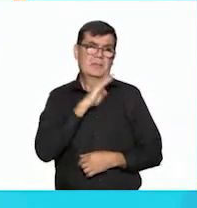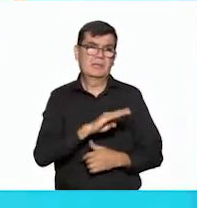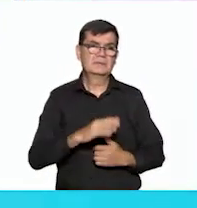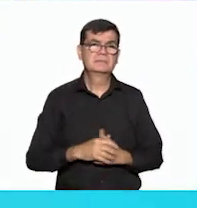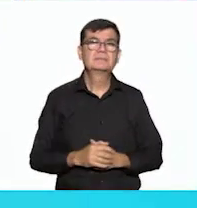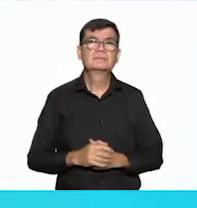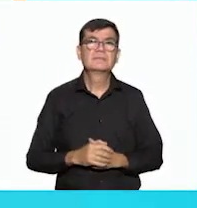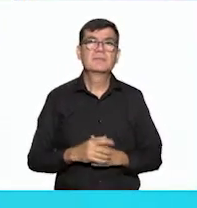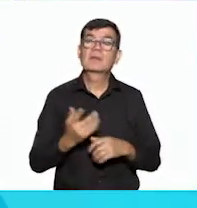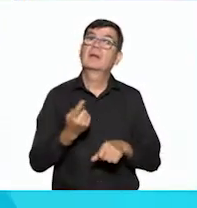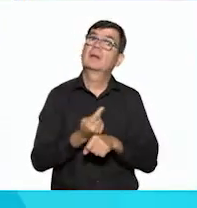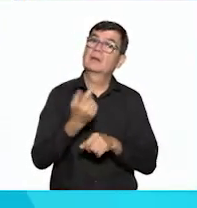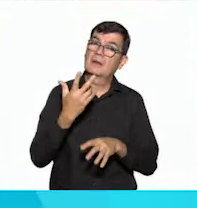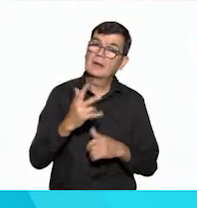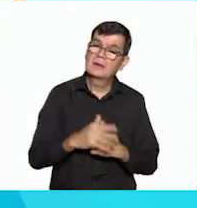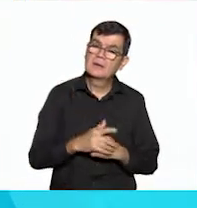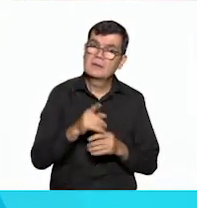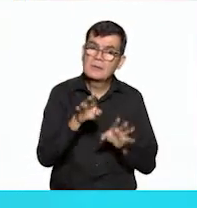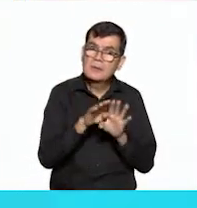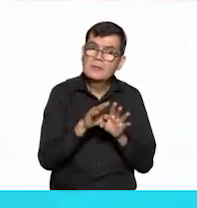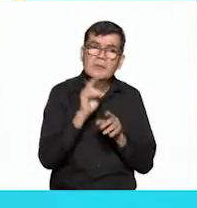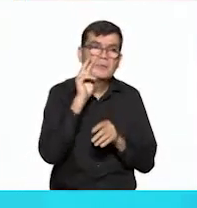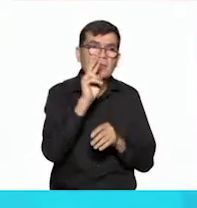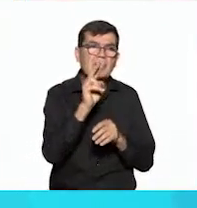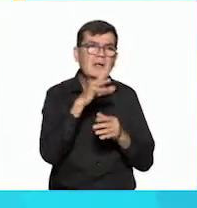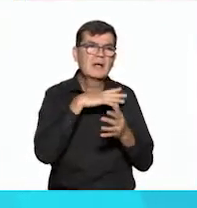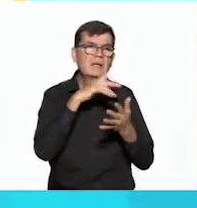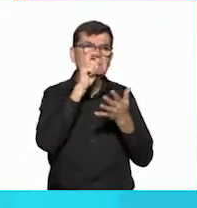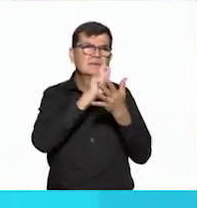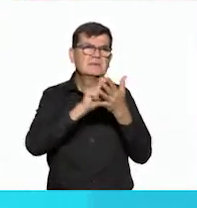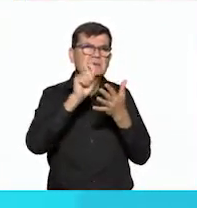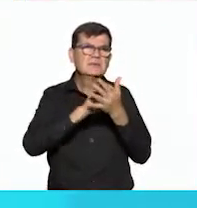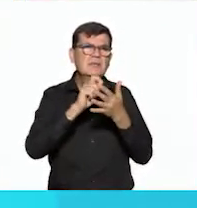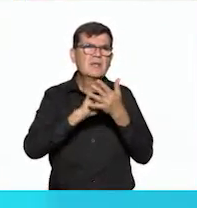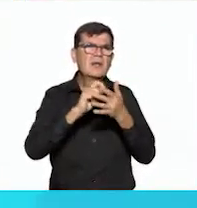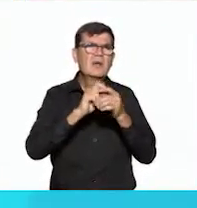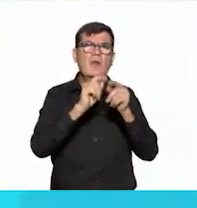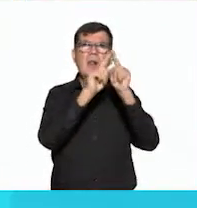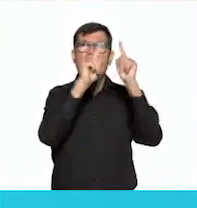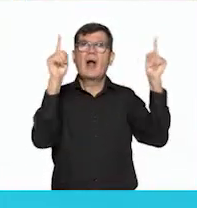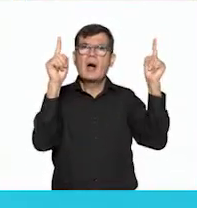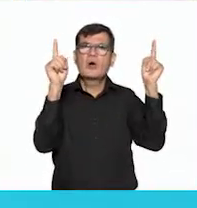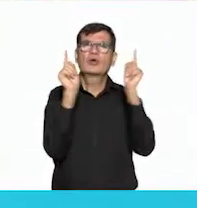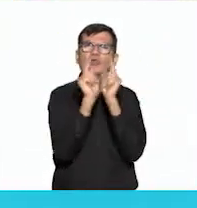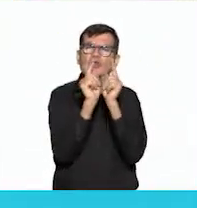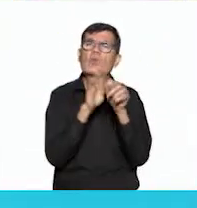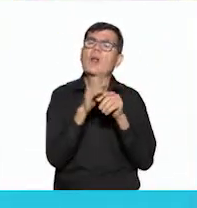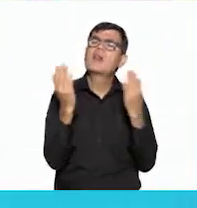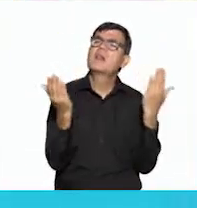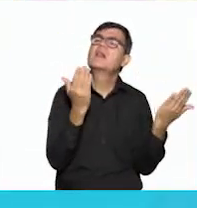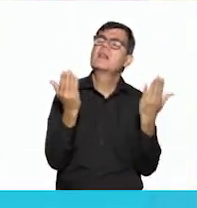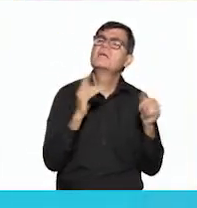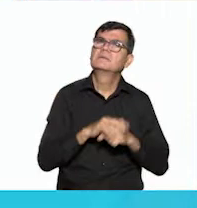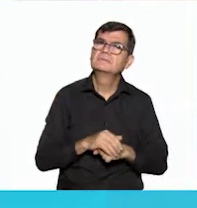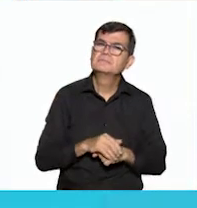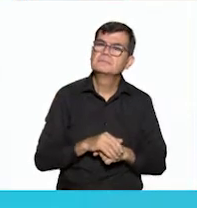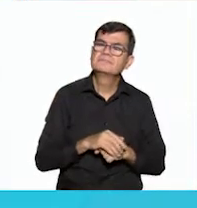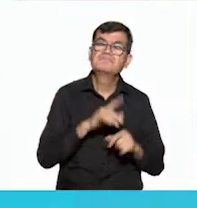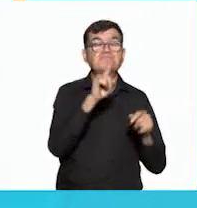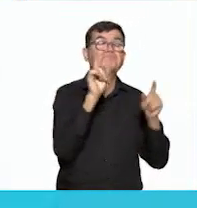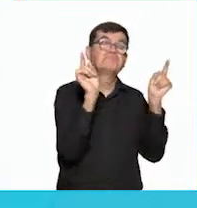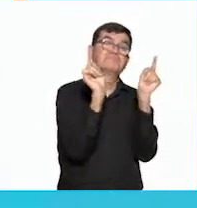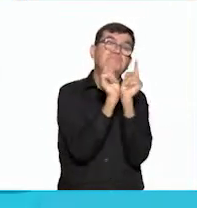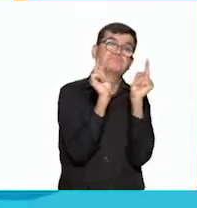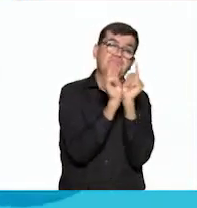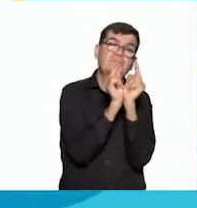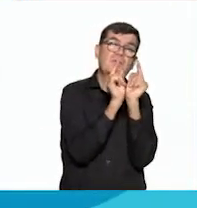¿qué tal? Oye, Ale. ¿Está escrito con renglones largos o renglones cortos? Está escrita con